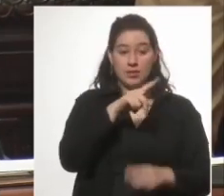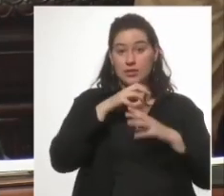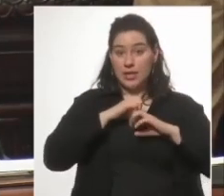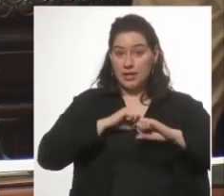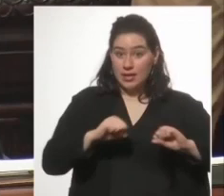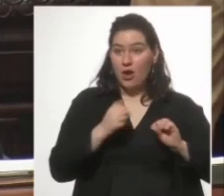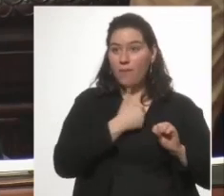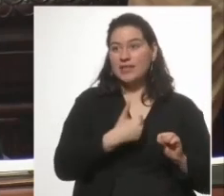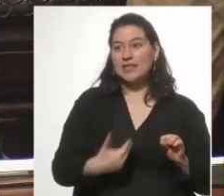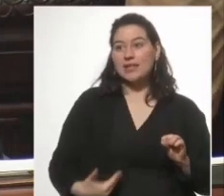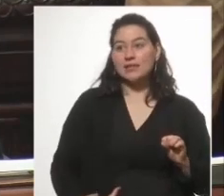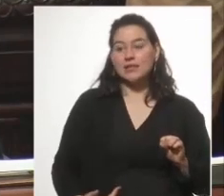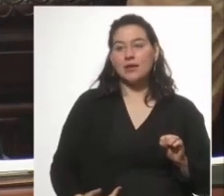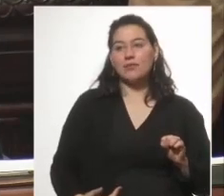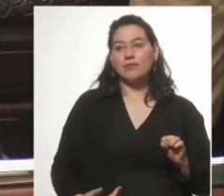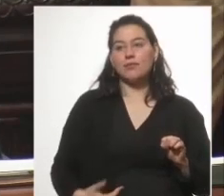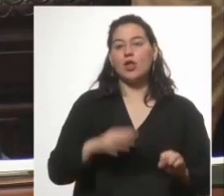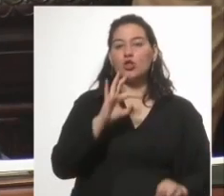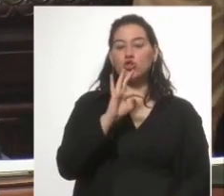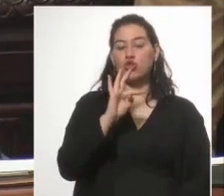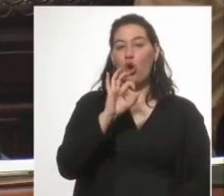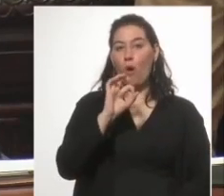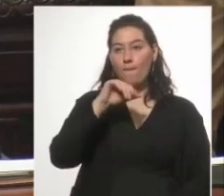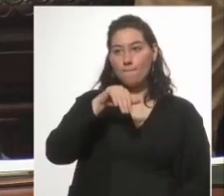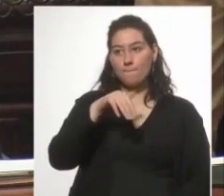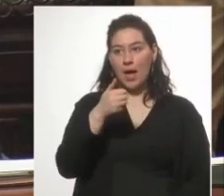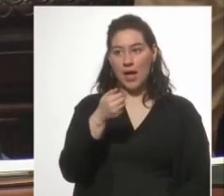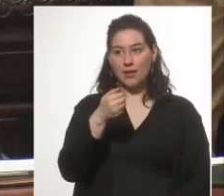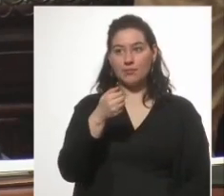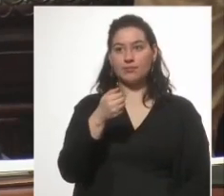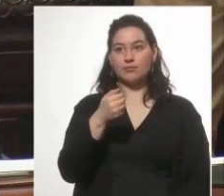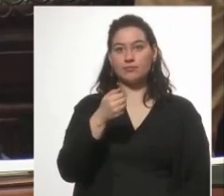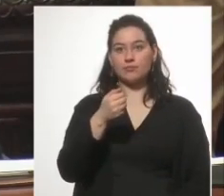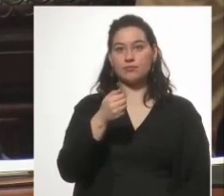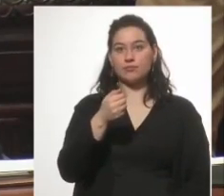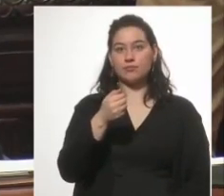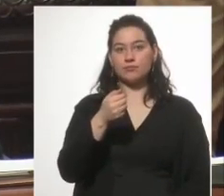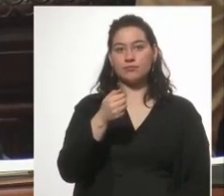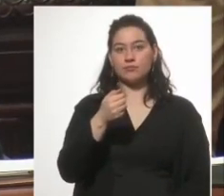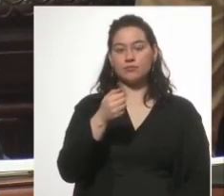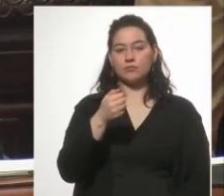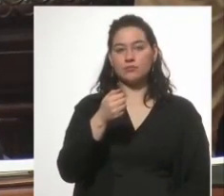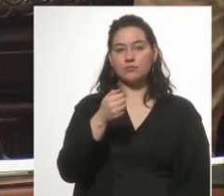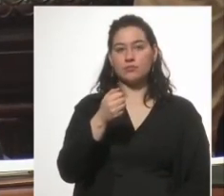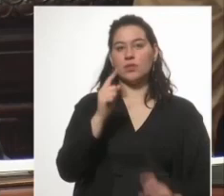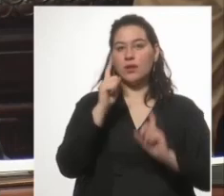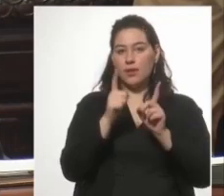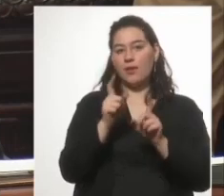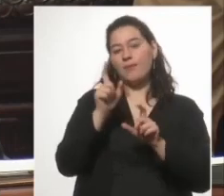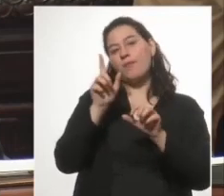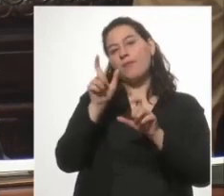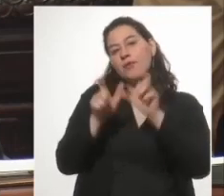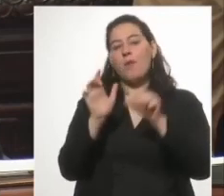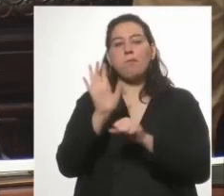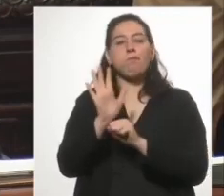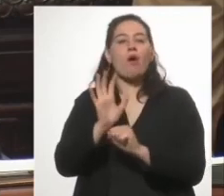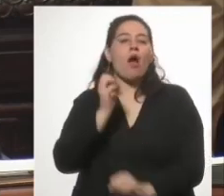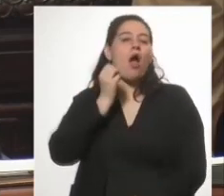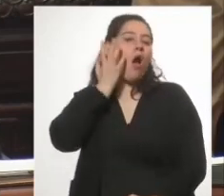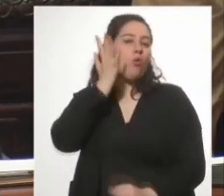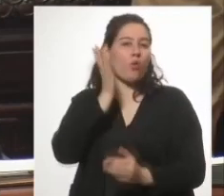la Presidencia, doctor Toma, y quienes eran considerados los héroes de los derechos humanos,